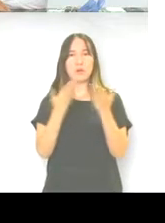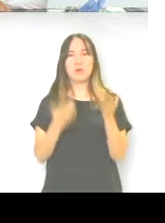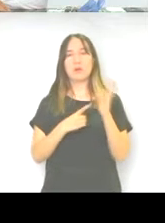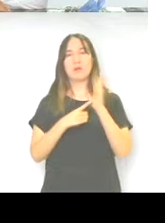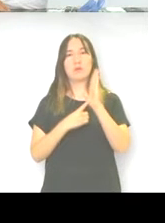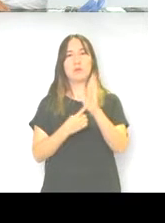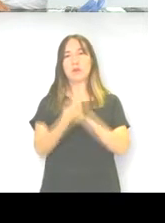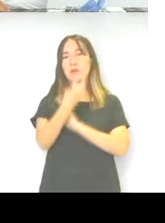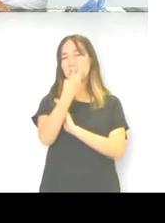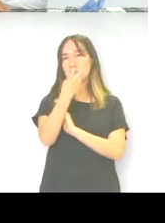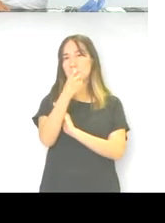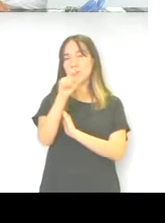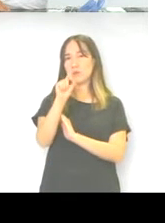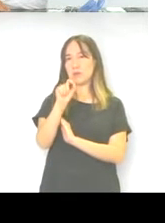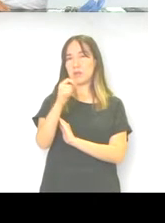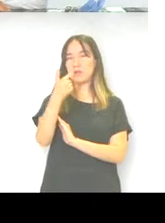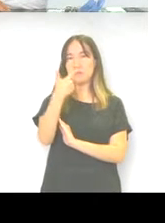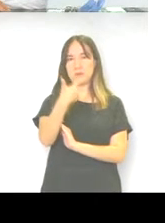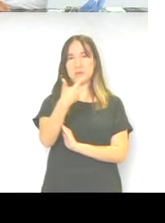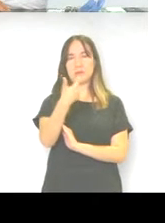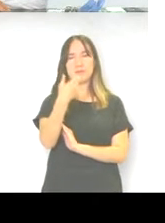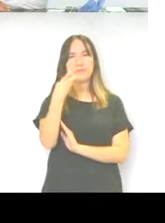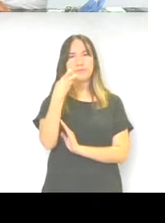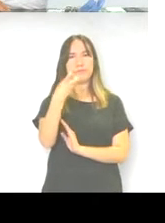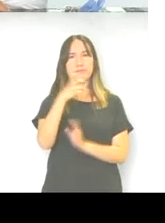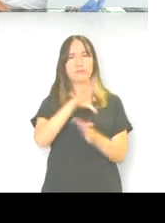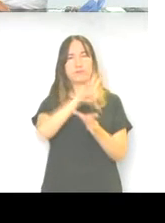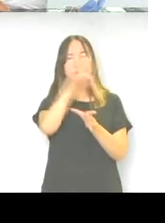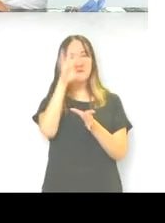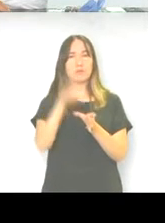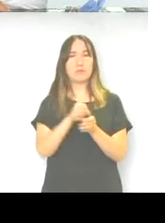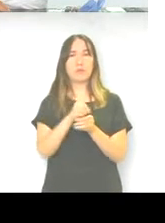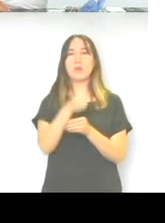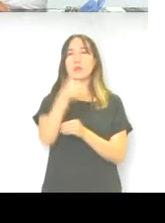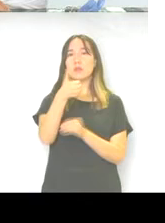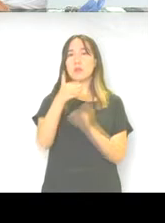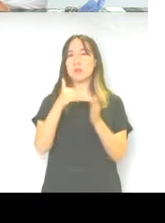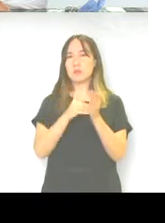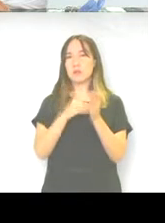conocer 227 y con estos ya tenemos